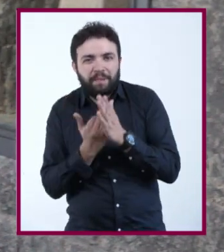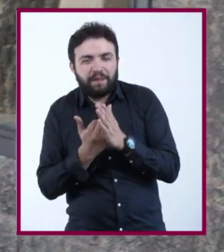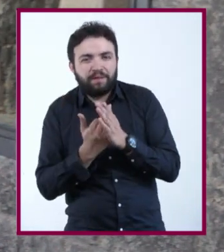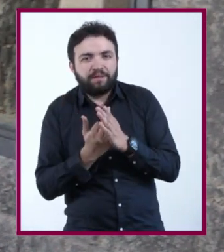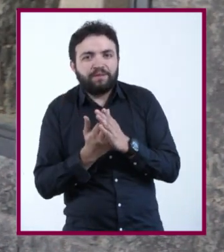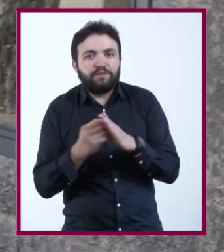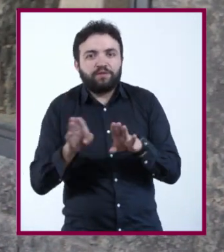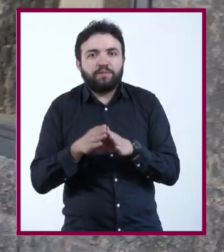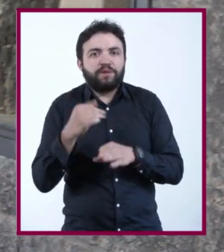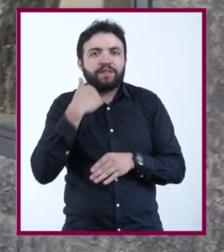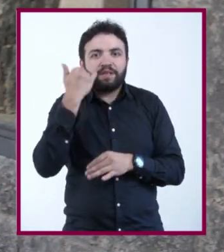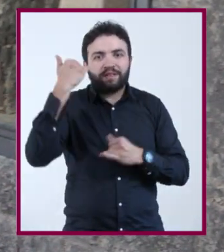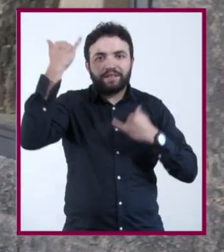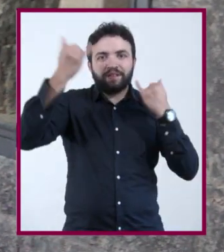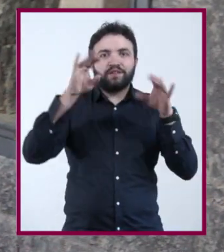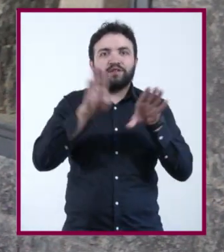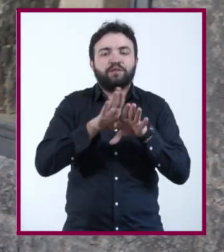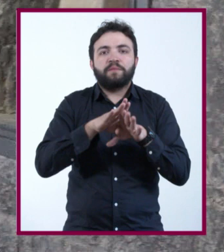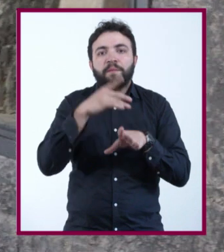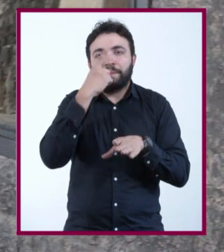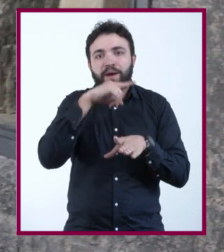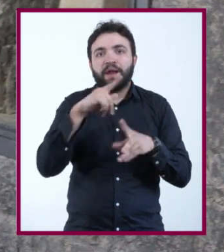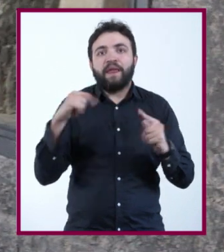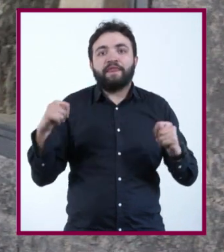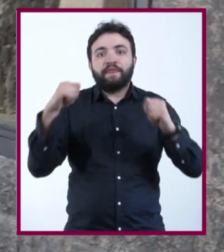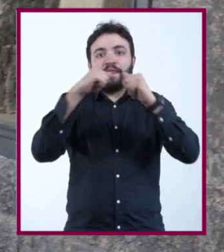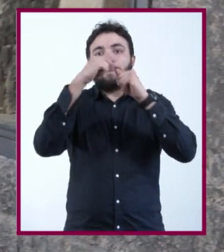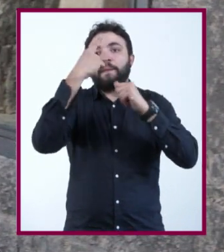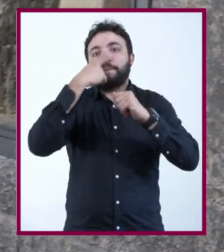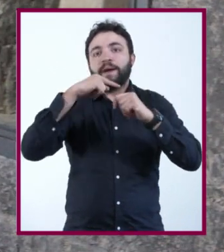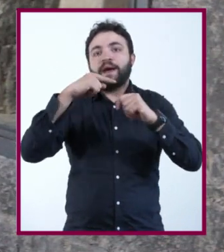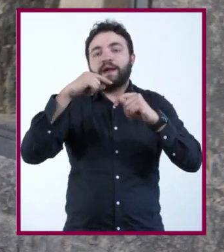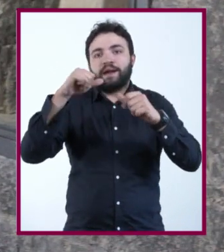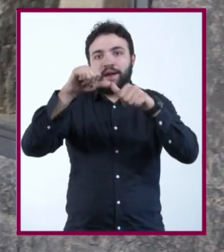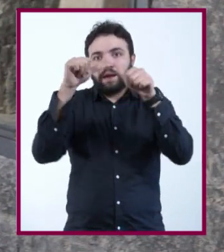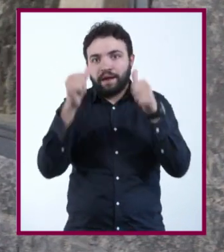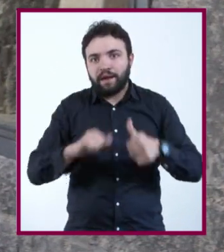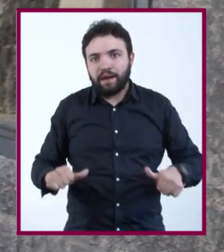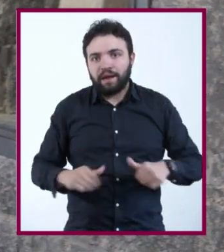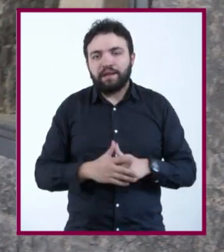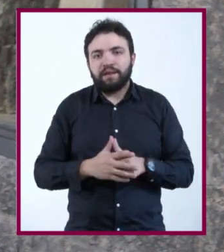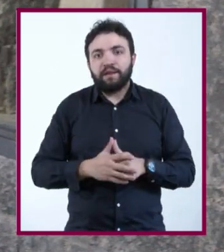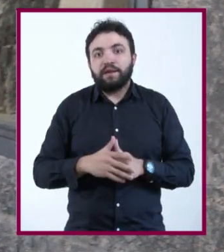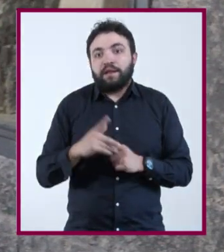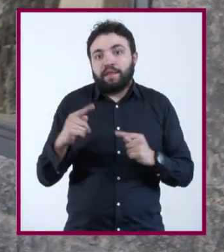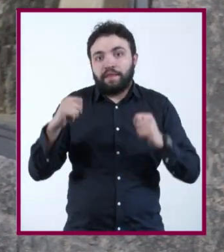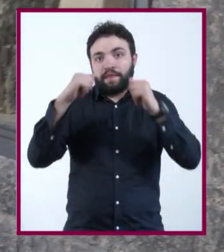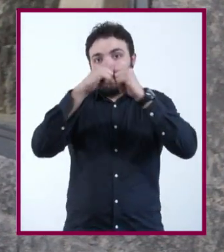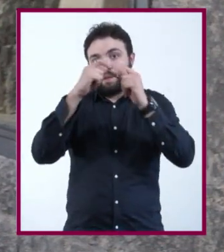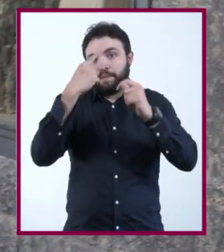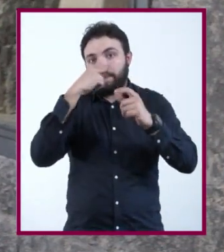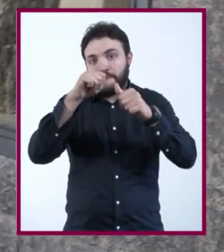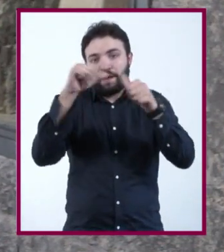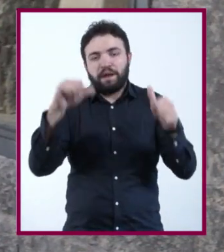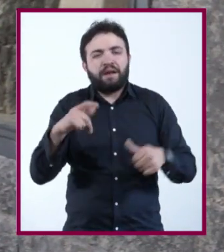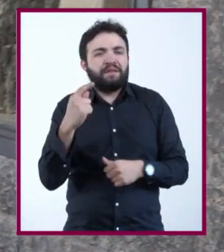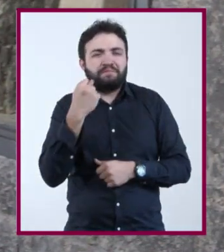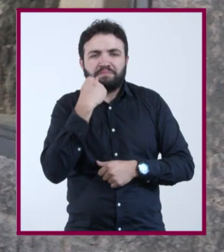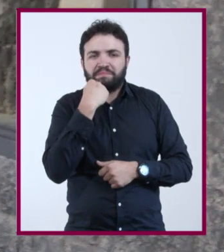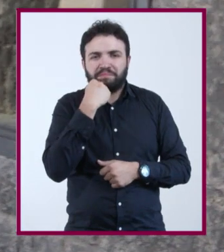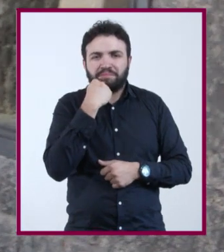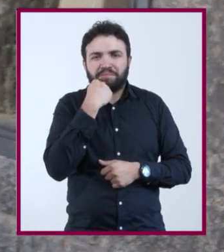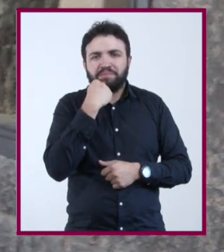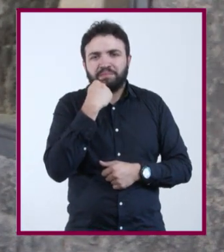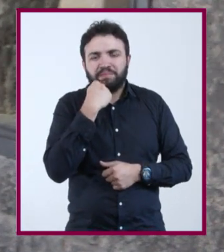Diego tenía esta visión de hacer un templo para las artes, y en el templo para las artes no importaba